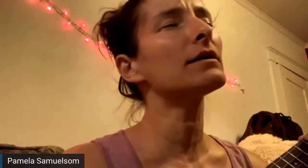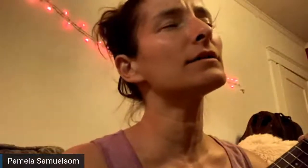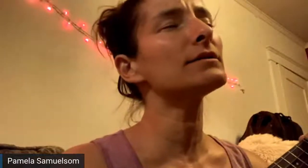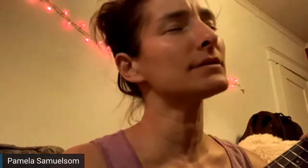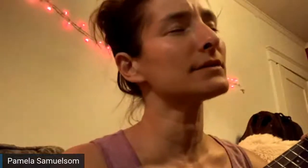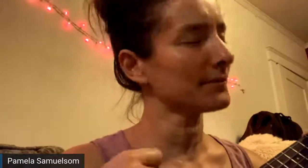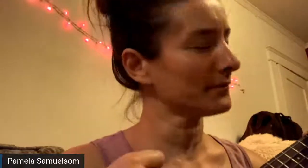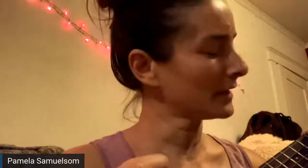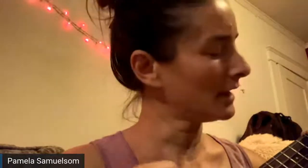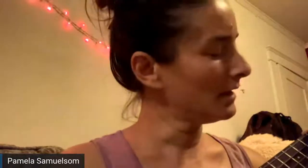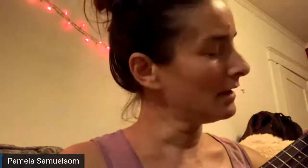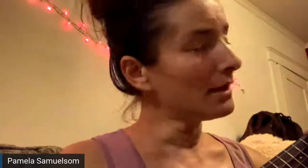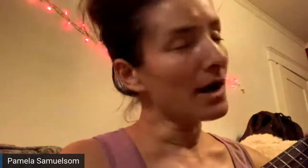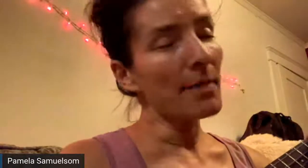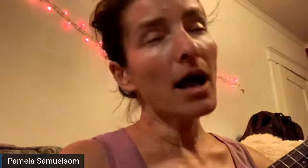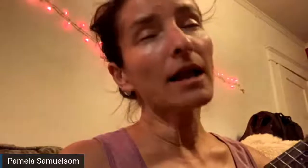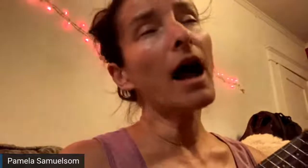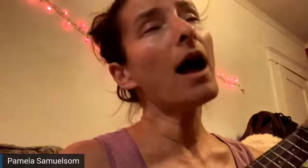madrugadoras,